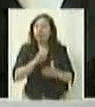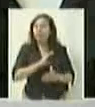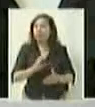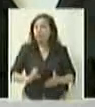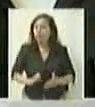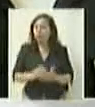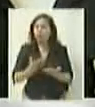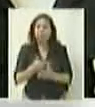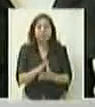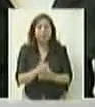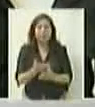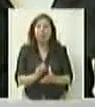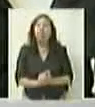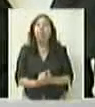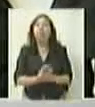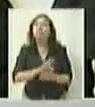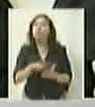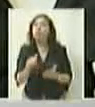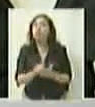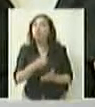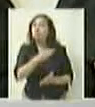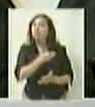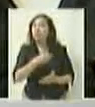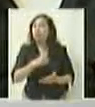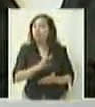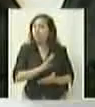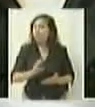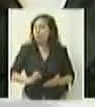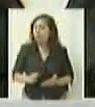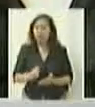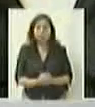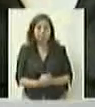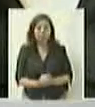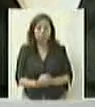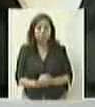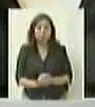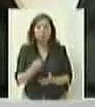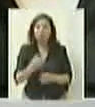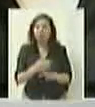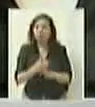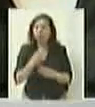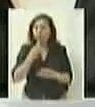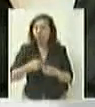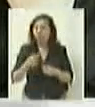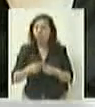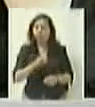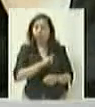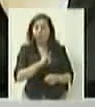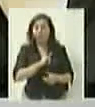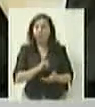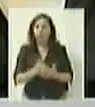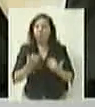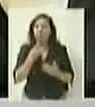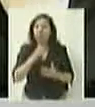Estado, donde están participando generalmente ministros de Estado o funcionarios de las distintas